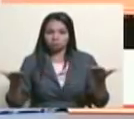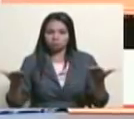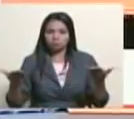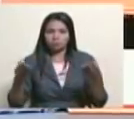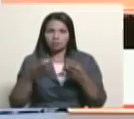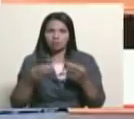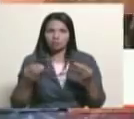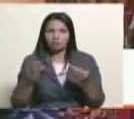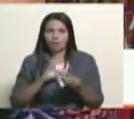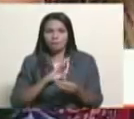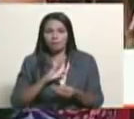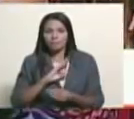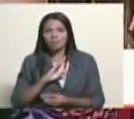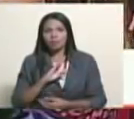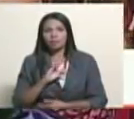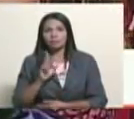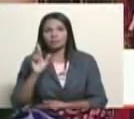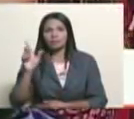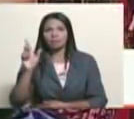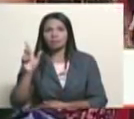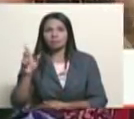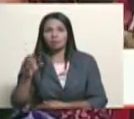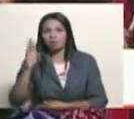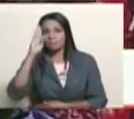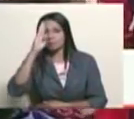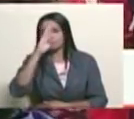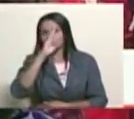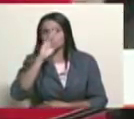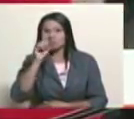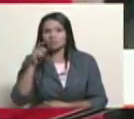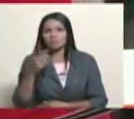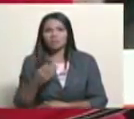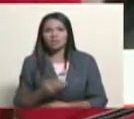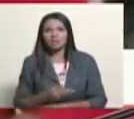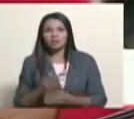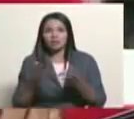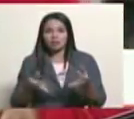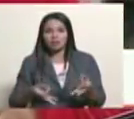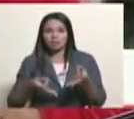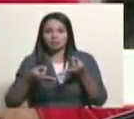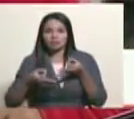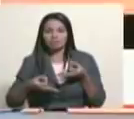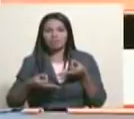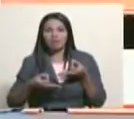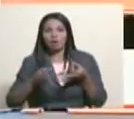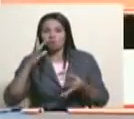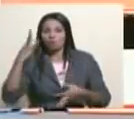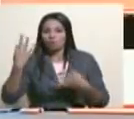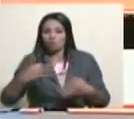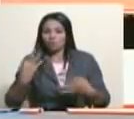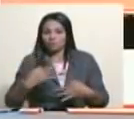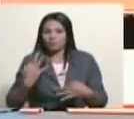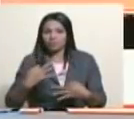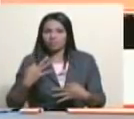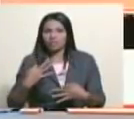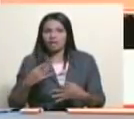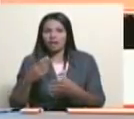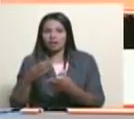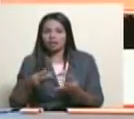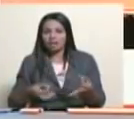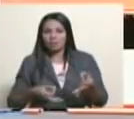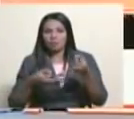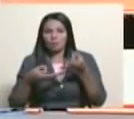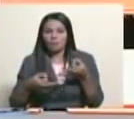la Dirección Nacional del primer vicepresidente para la entrega formal y oficial de estas